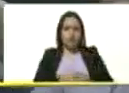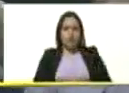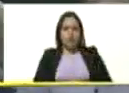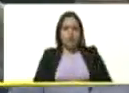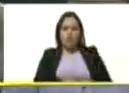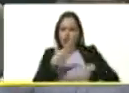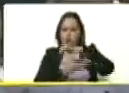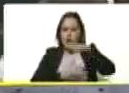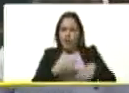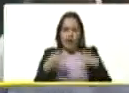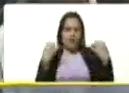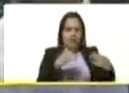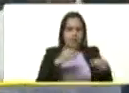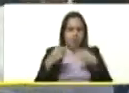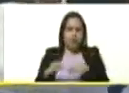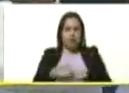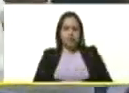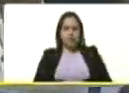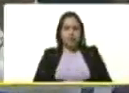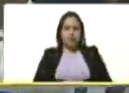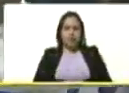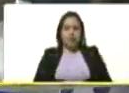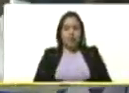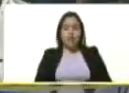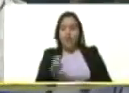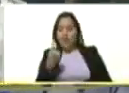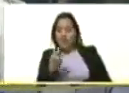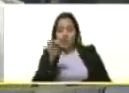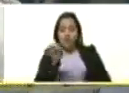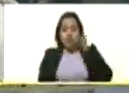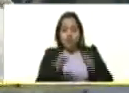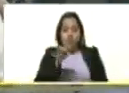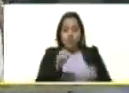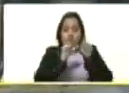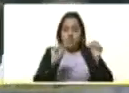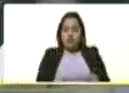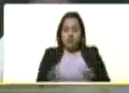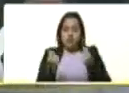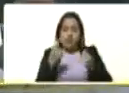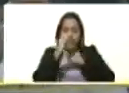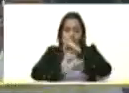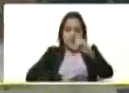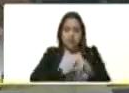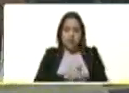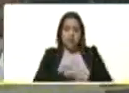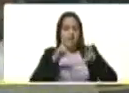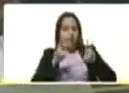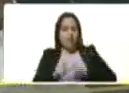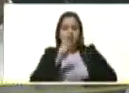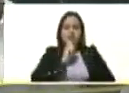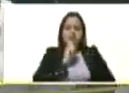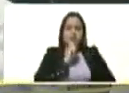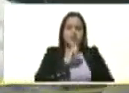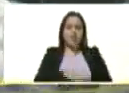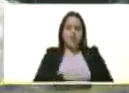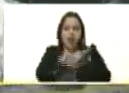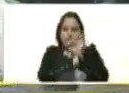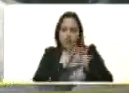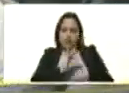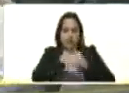desastres naturales, el injusto sistema financiero internacional imperante y las nuevas y difíciles condiciones